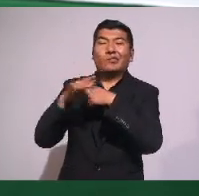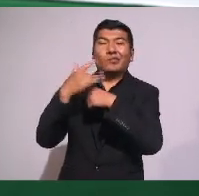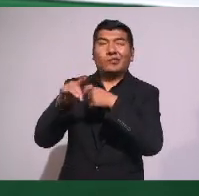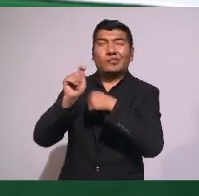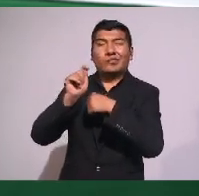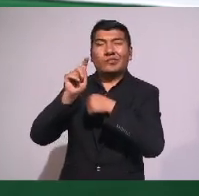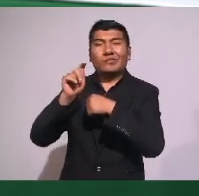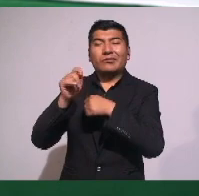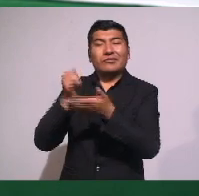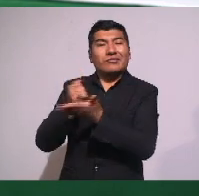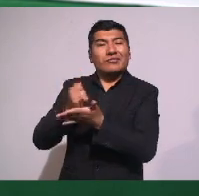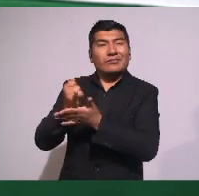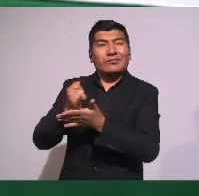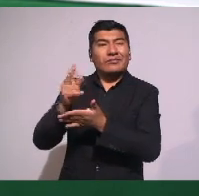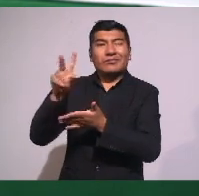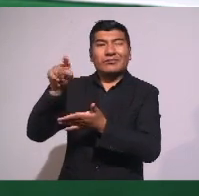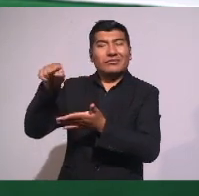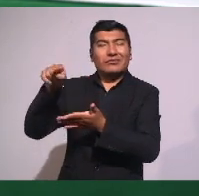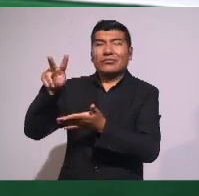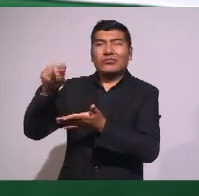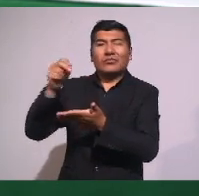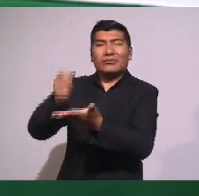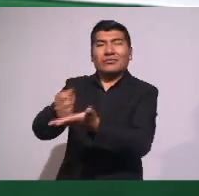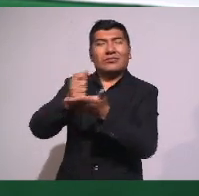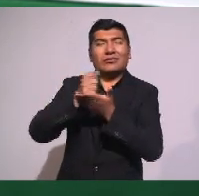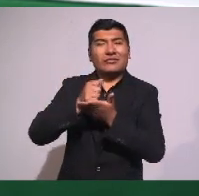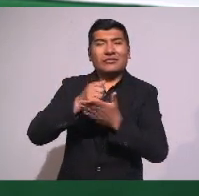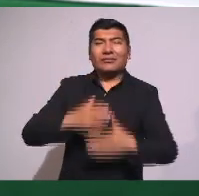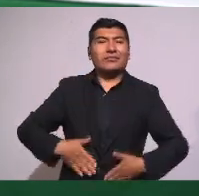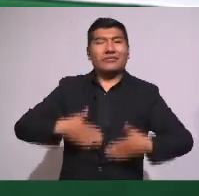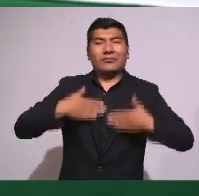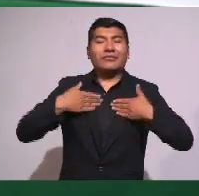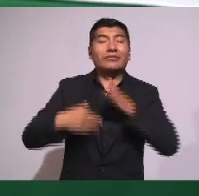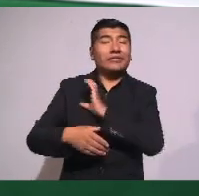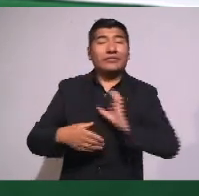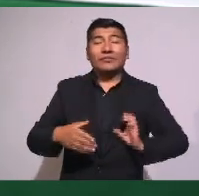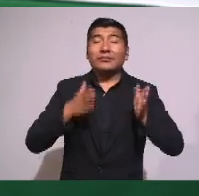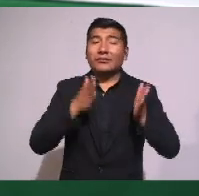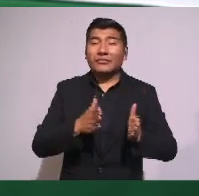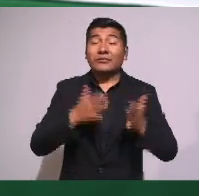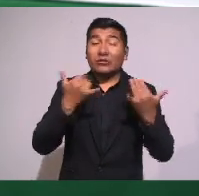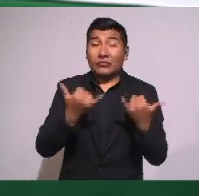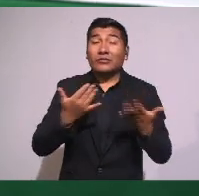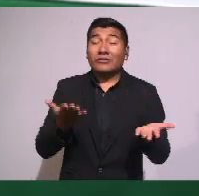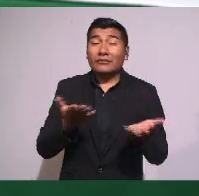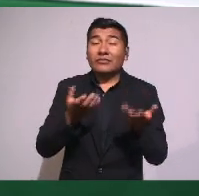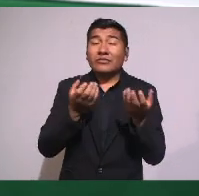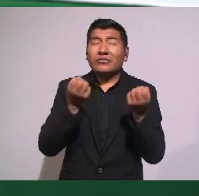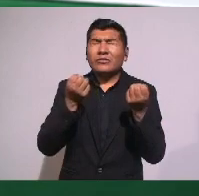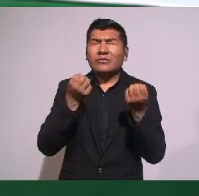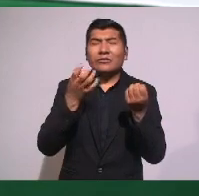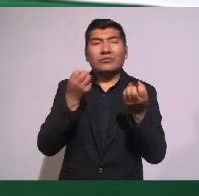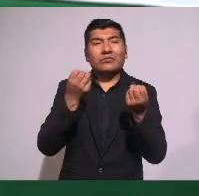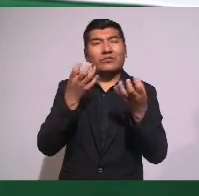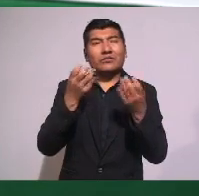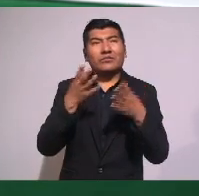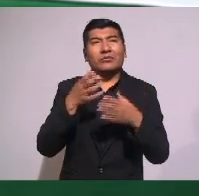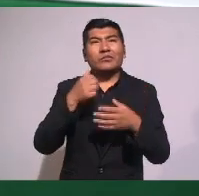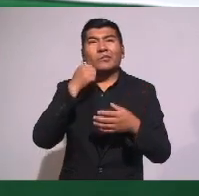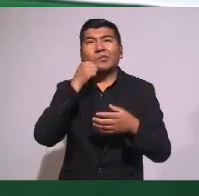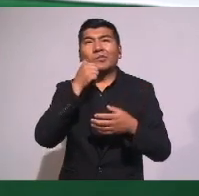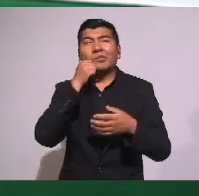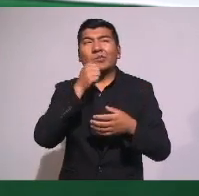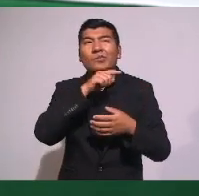hoy, no ayuda a lograr este ideal de vida cristiano. Hoy vivimos en un ambiente